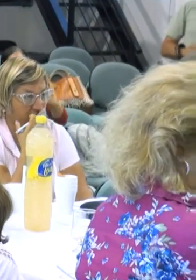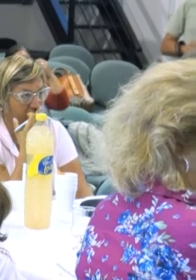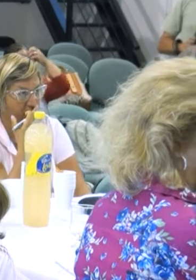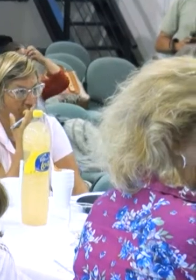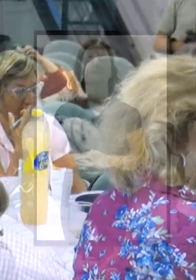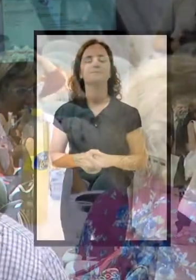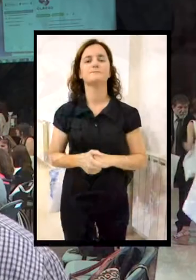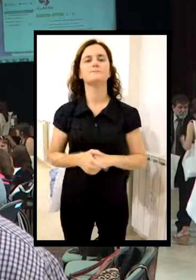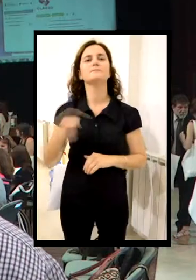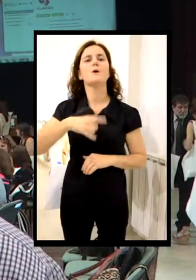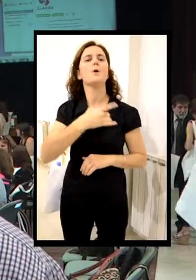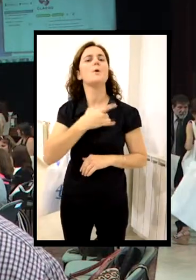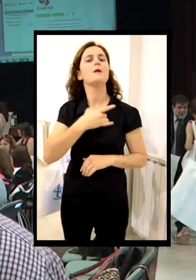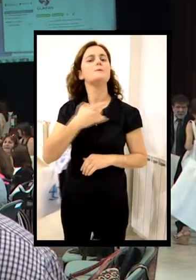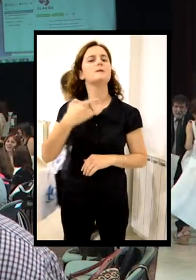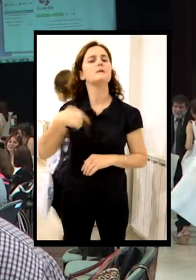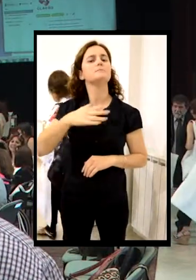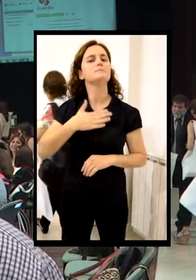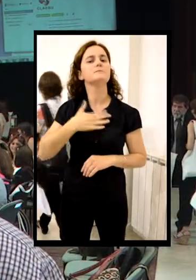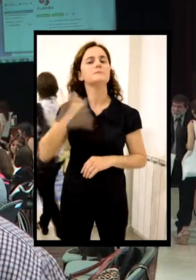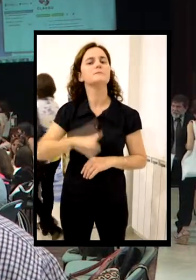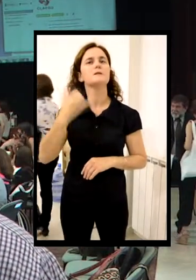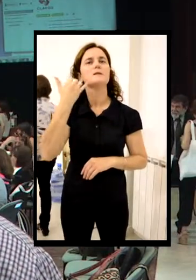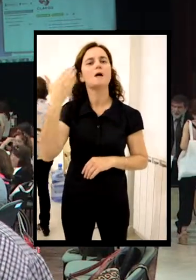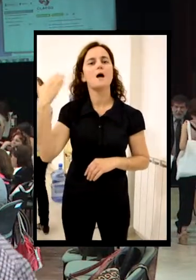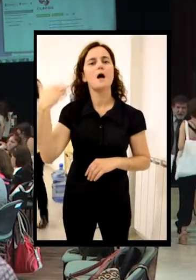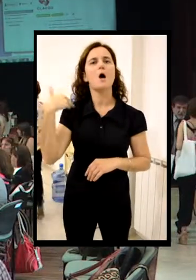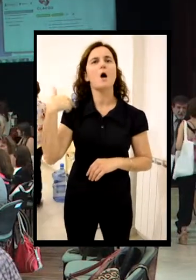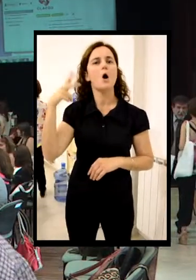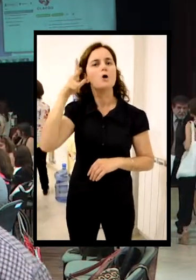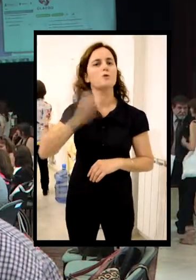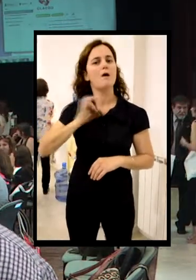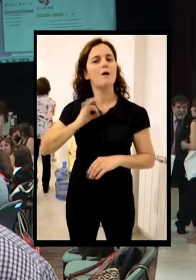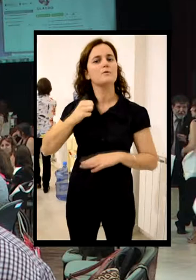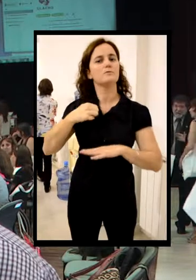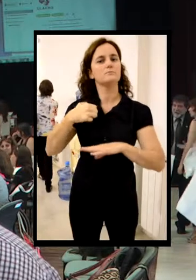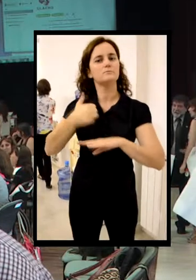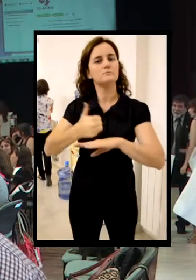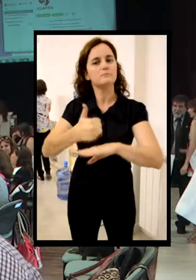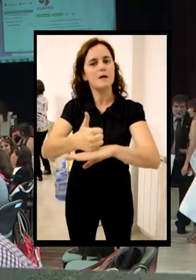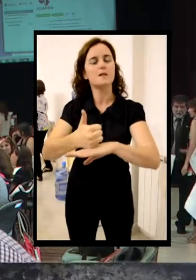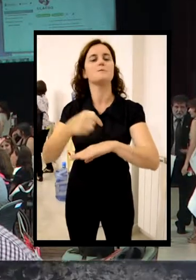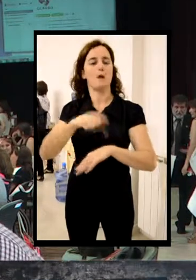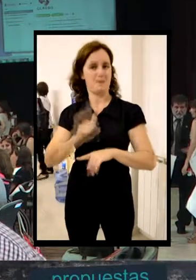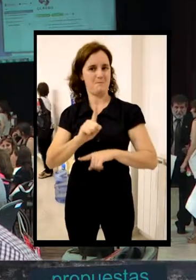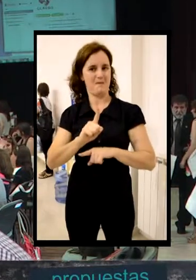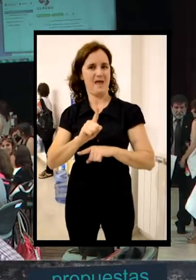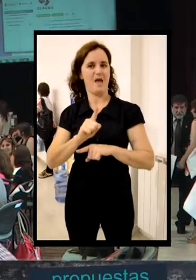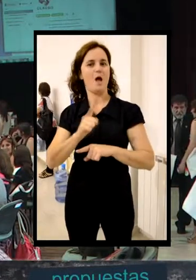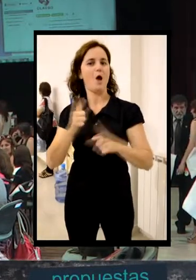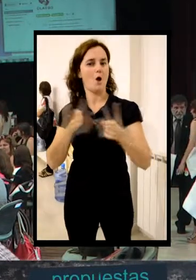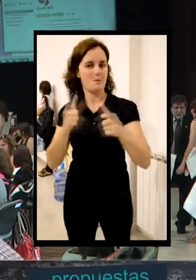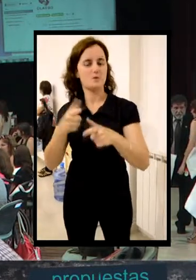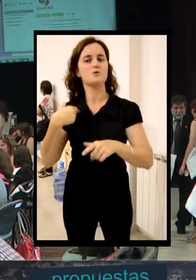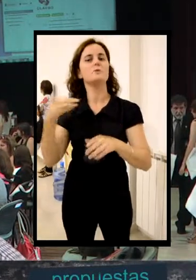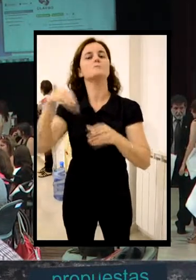nuestra universidad es el octavo año que está participando de la comisión yo pertenezco a